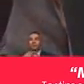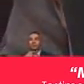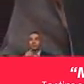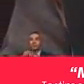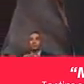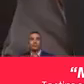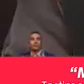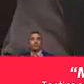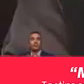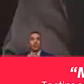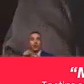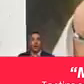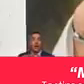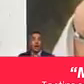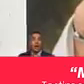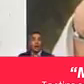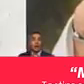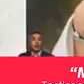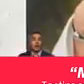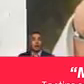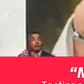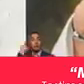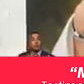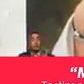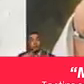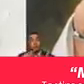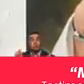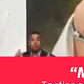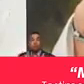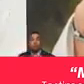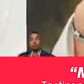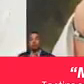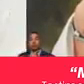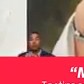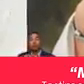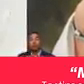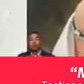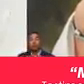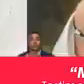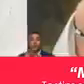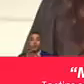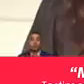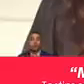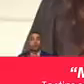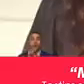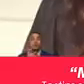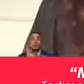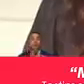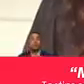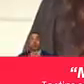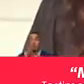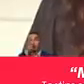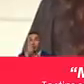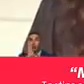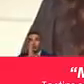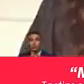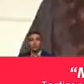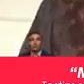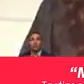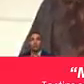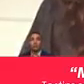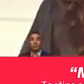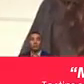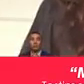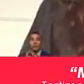a todo lo que había logrado hasta ese entonces, para refugiarse tras un hábito y consagrarse como esposa de Cristo. Me puse el vestido de novia famoso en